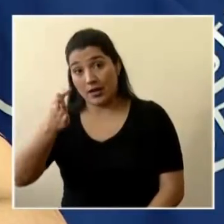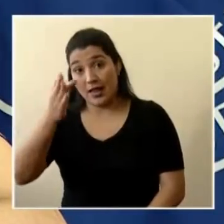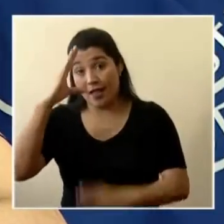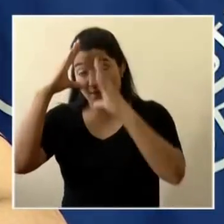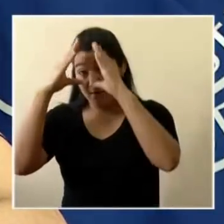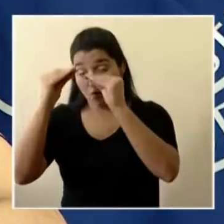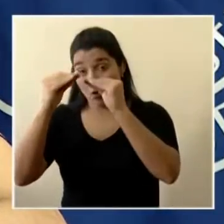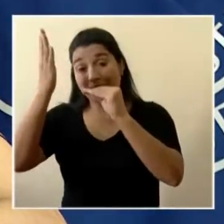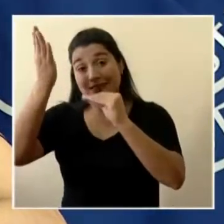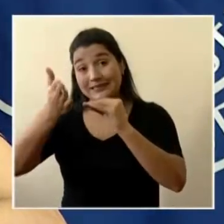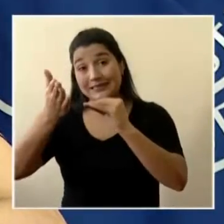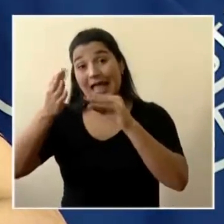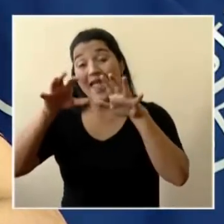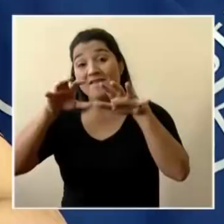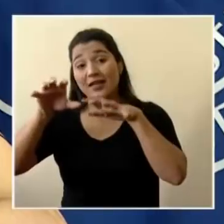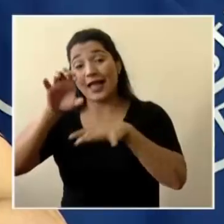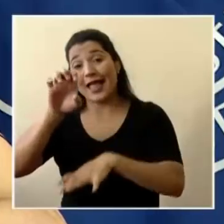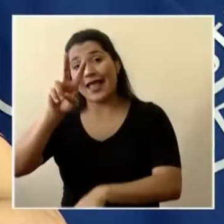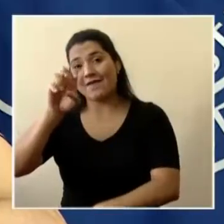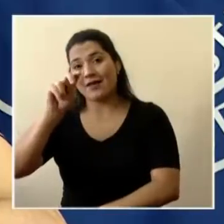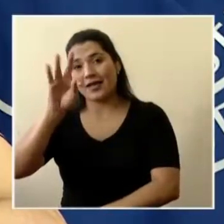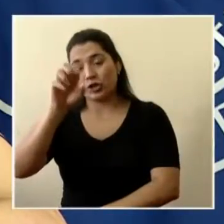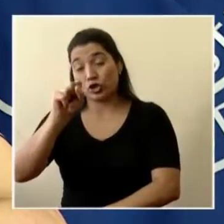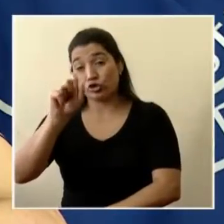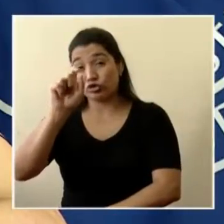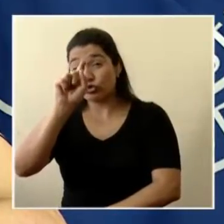/información /eventos en el centro